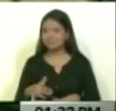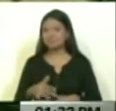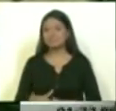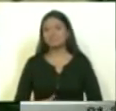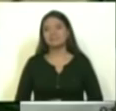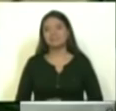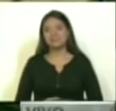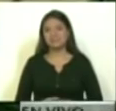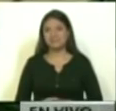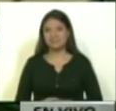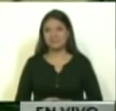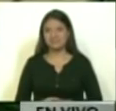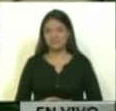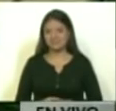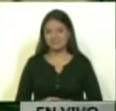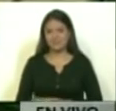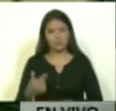También con la hora de la salsa, por cierto.